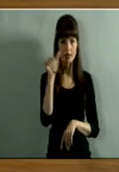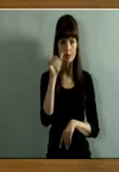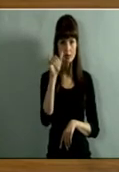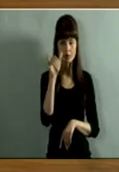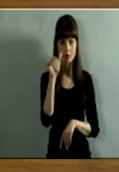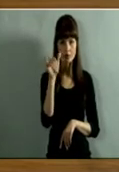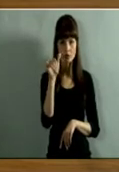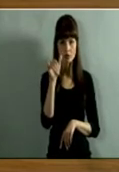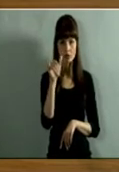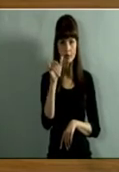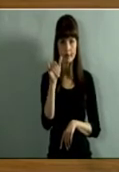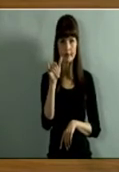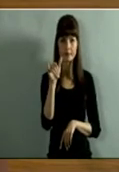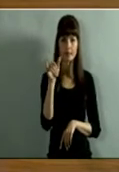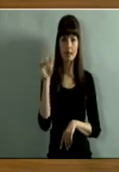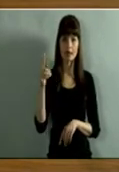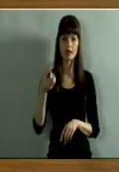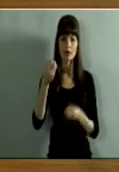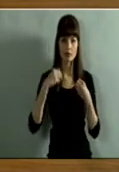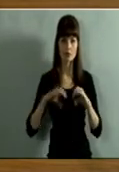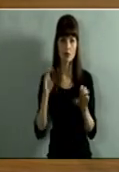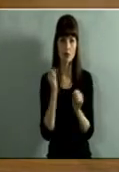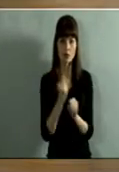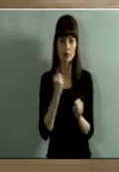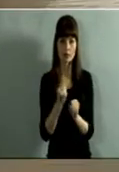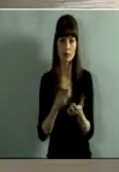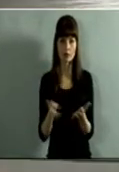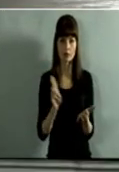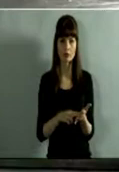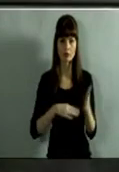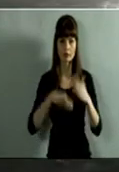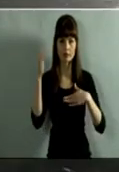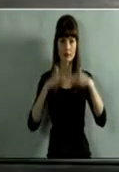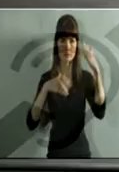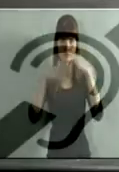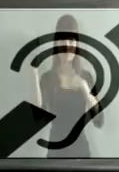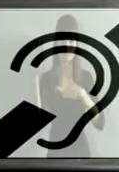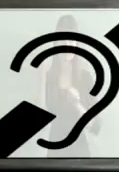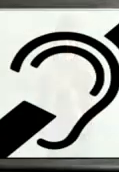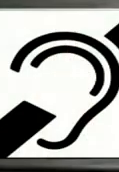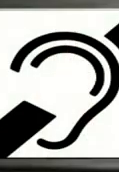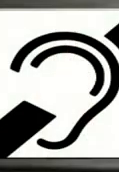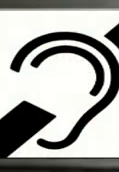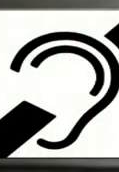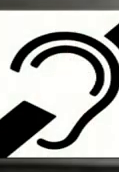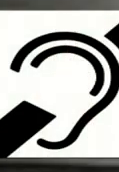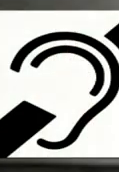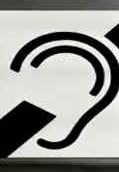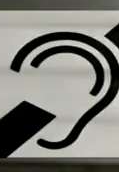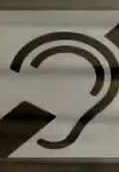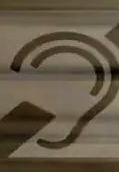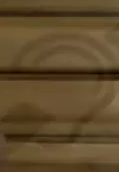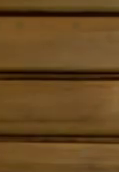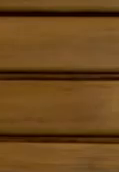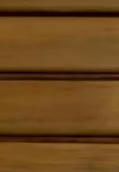albañilería, a trabajar trabajos con calidad. Y hoy puedo estar agradecido totalmente.